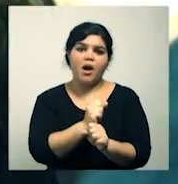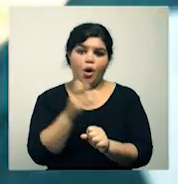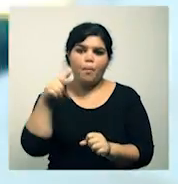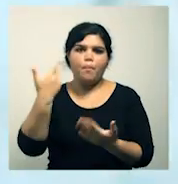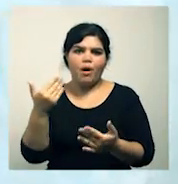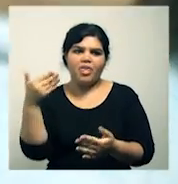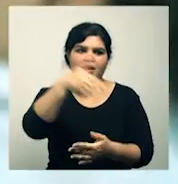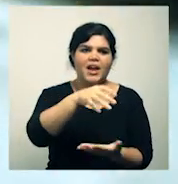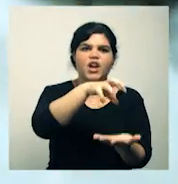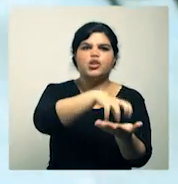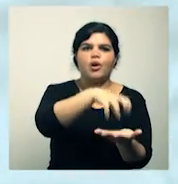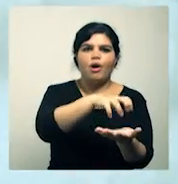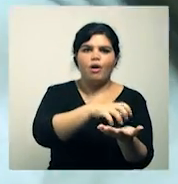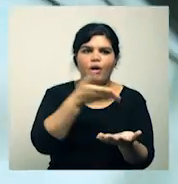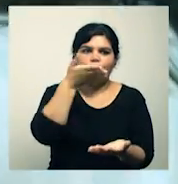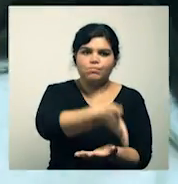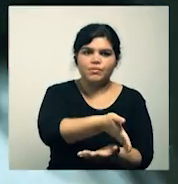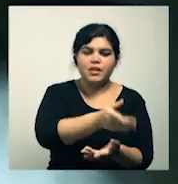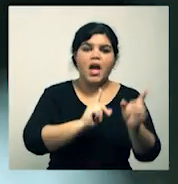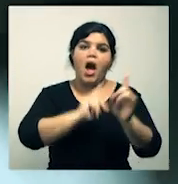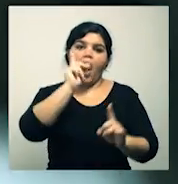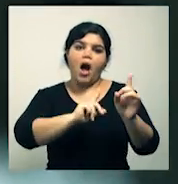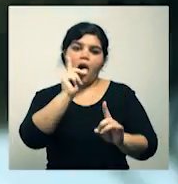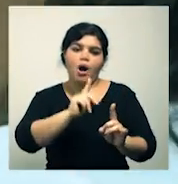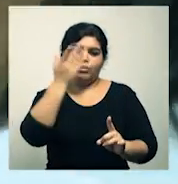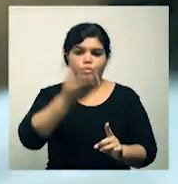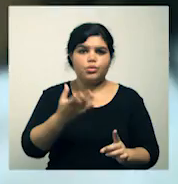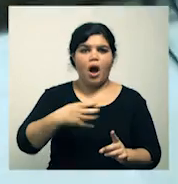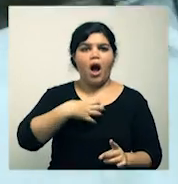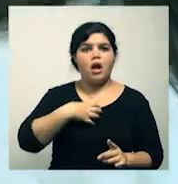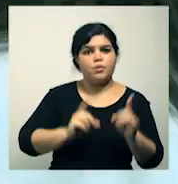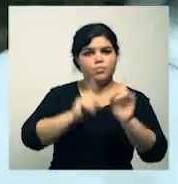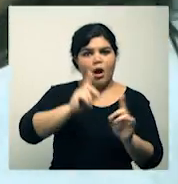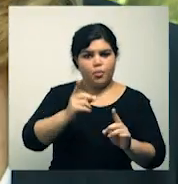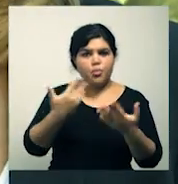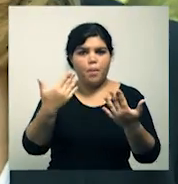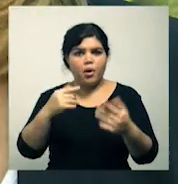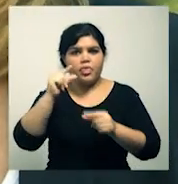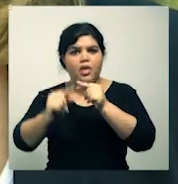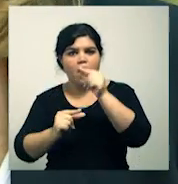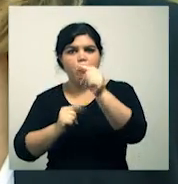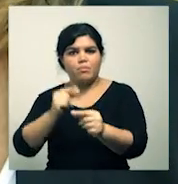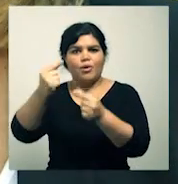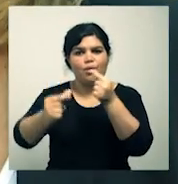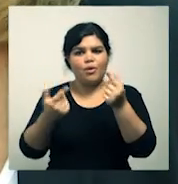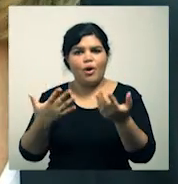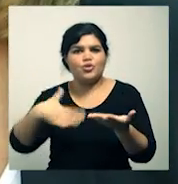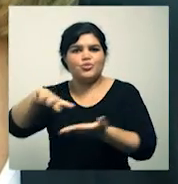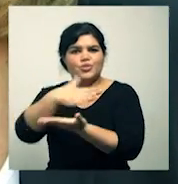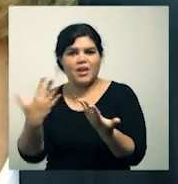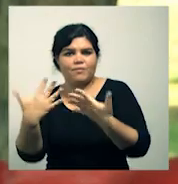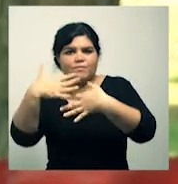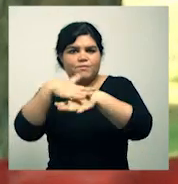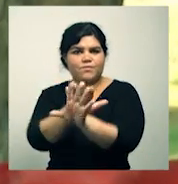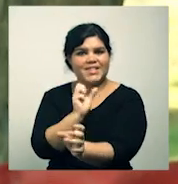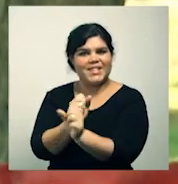y después aquellos chicos que podemos comenzar en tránsito de inclusión, vamos incluyéndolos